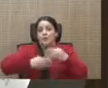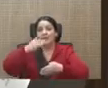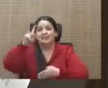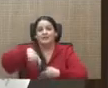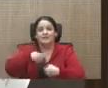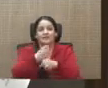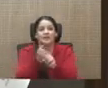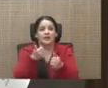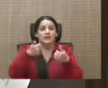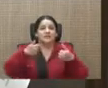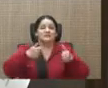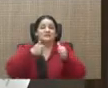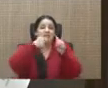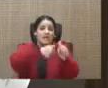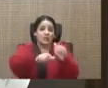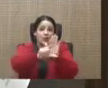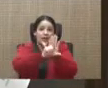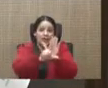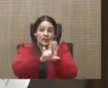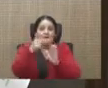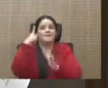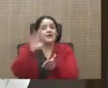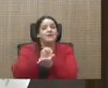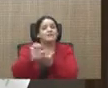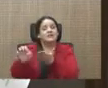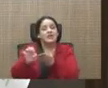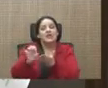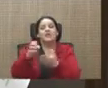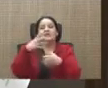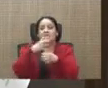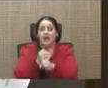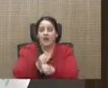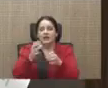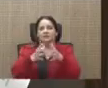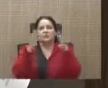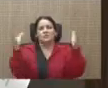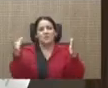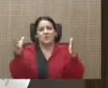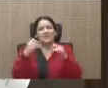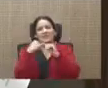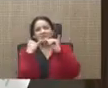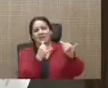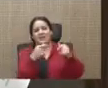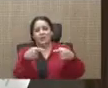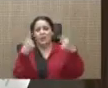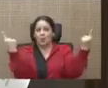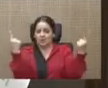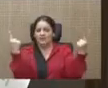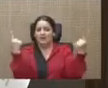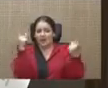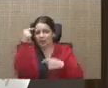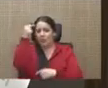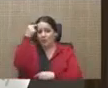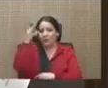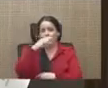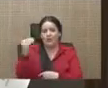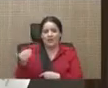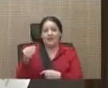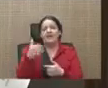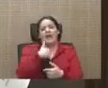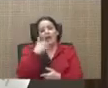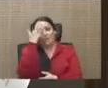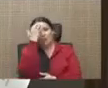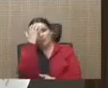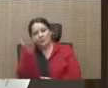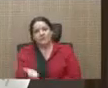evitar que errores provoquen demandas millonarias contra el Estado y perjudiquen la investigación. Nos llenaron de mucha preocupación sus